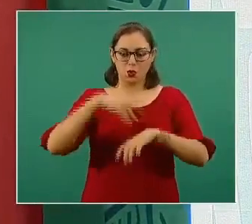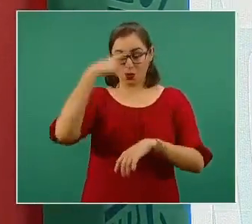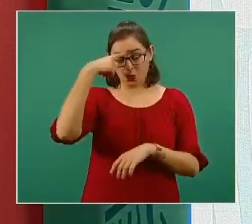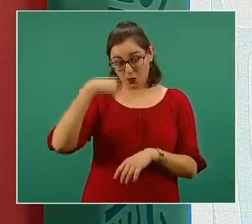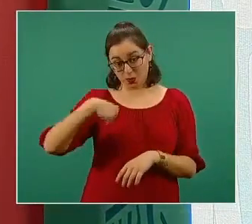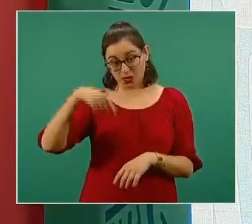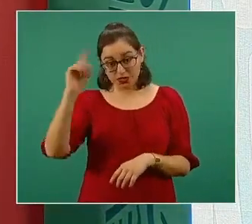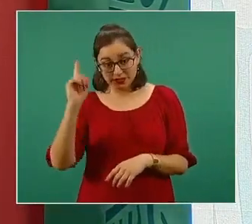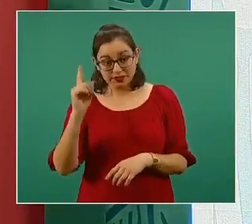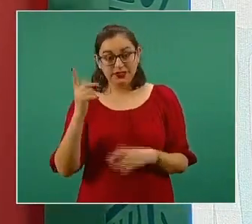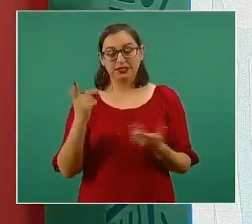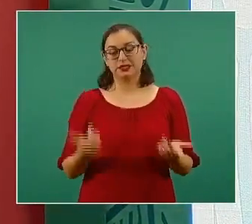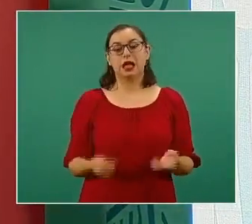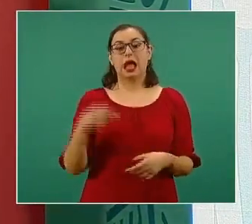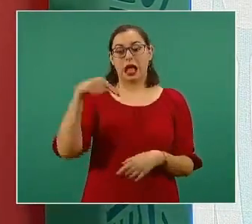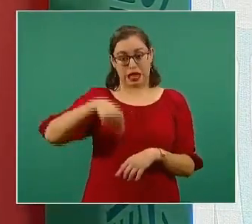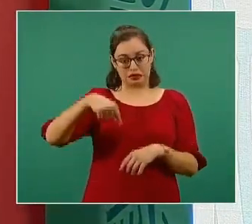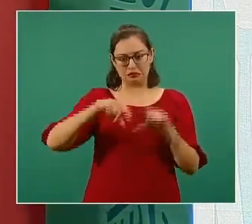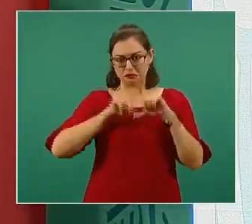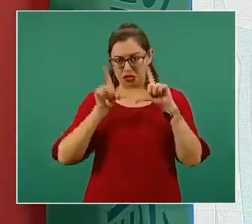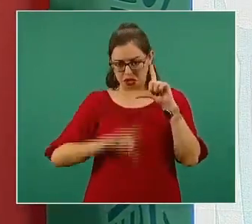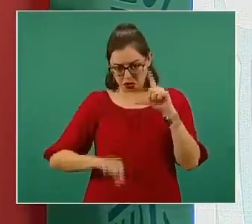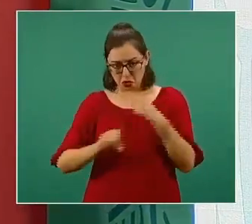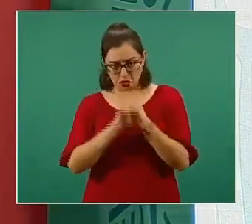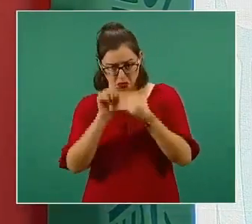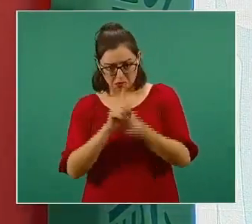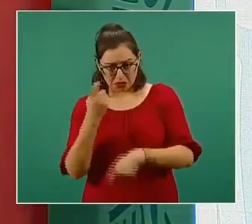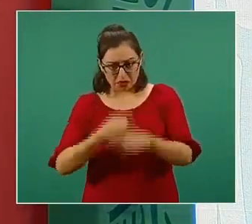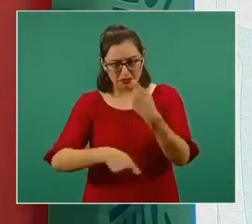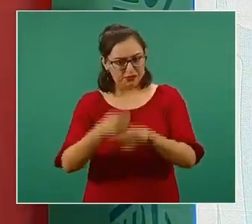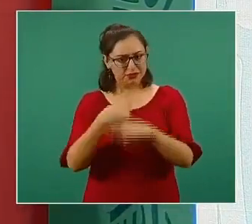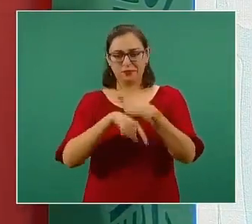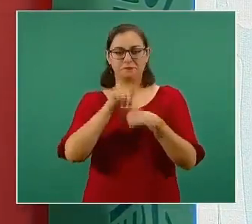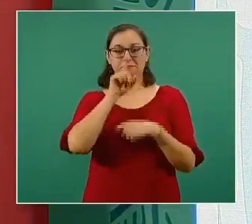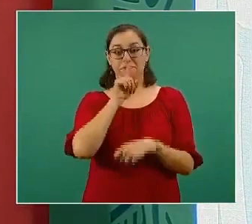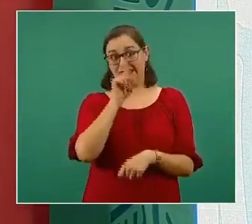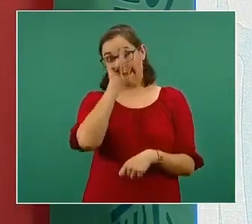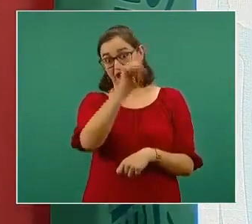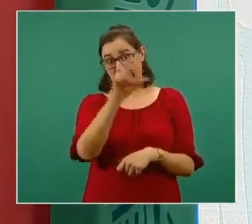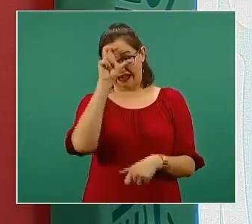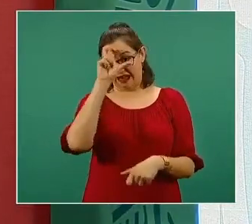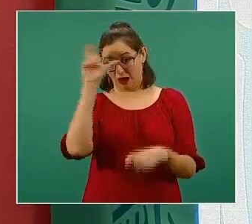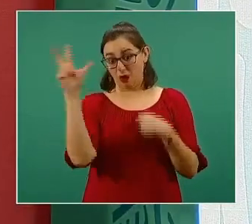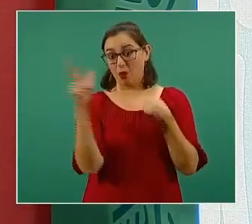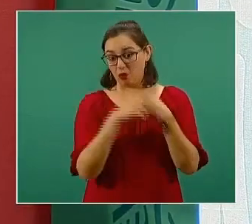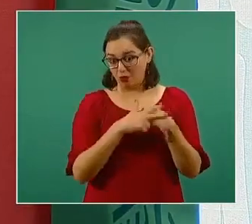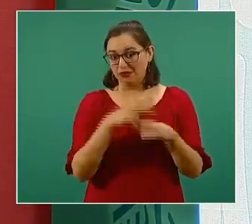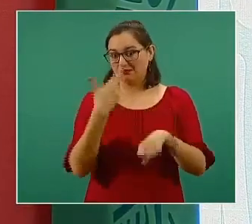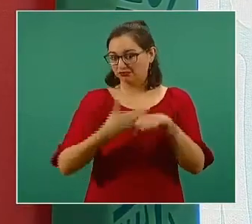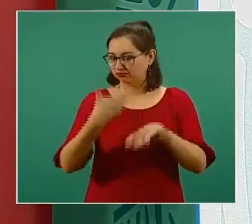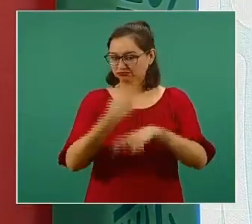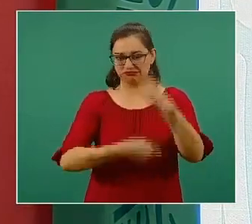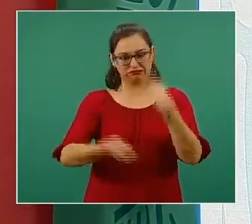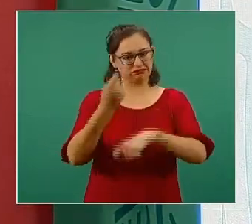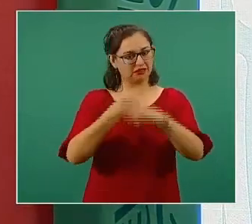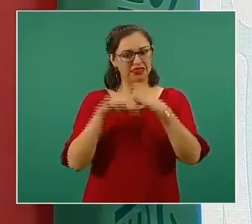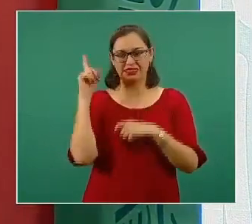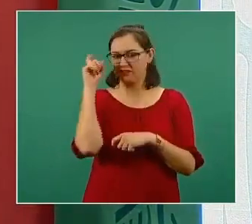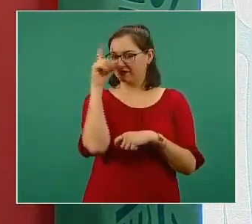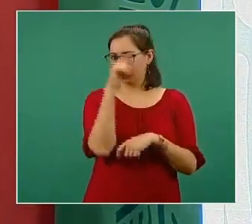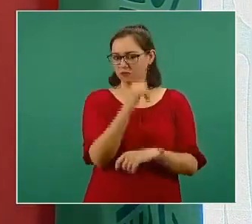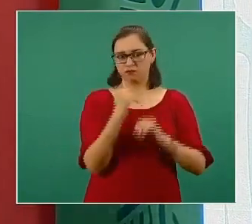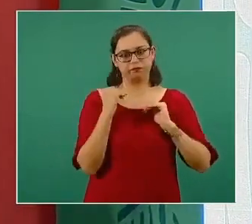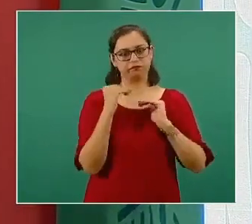aduanales, no en nuestro país, sino en el punto de origen, que antes estaban considerablemente limitados, restringidos o eran poco